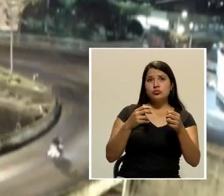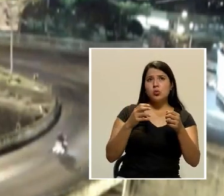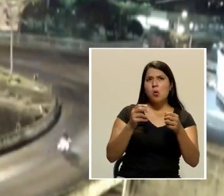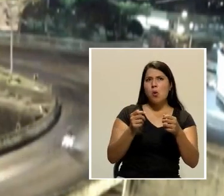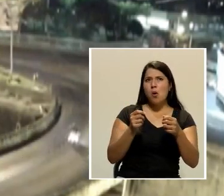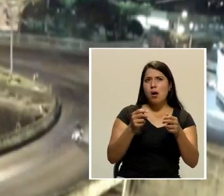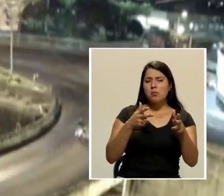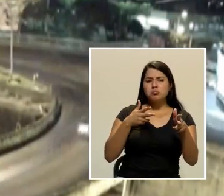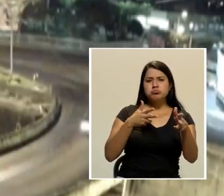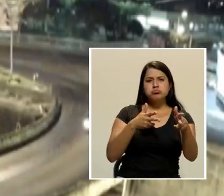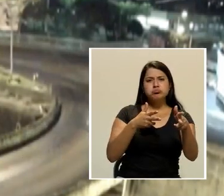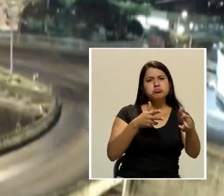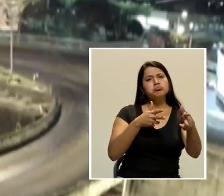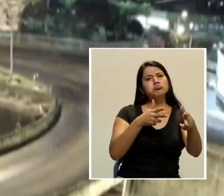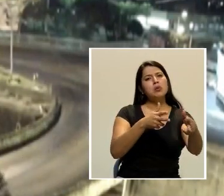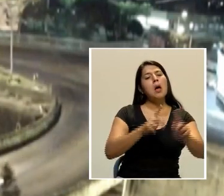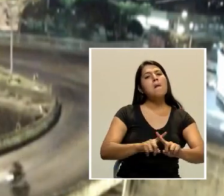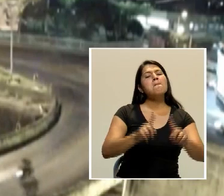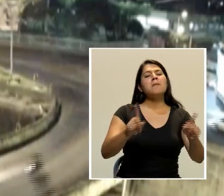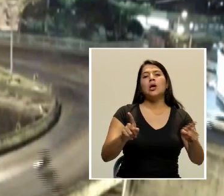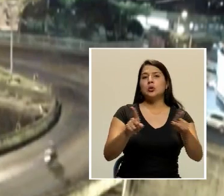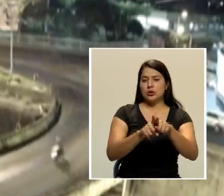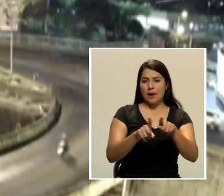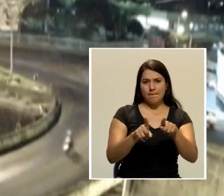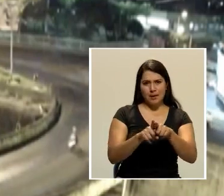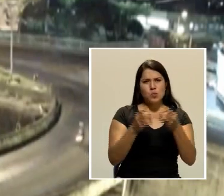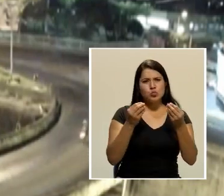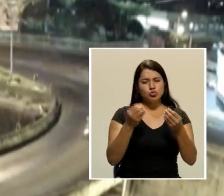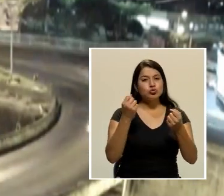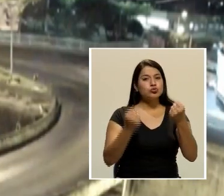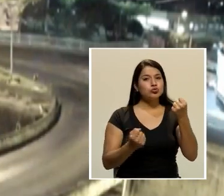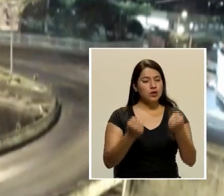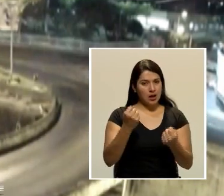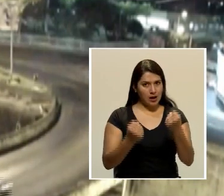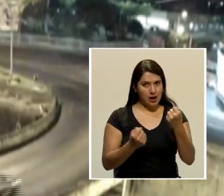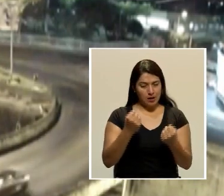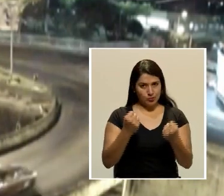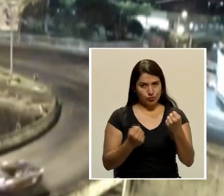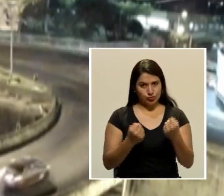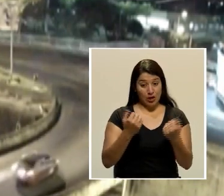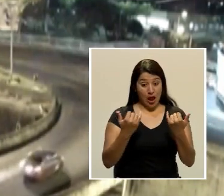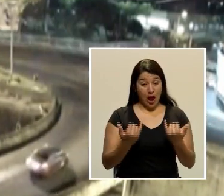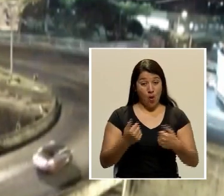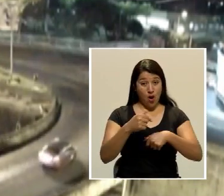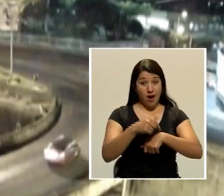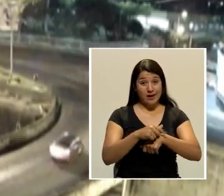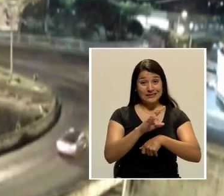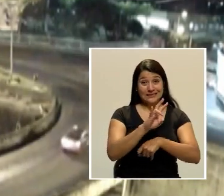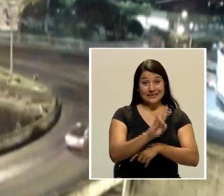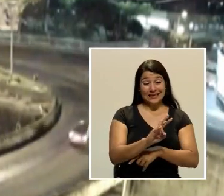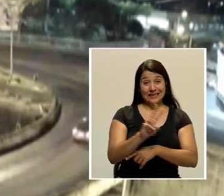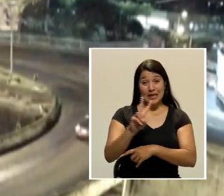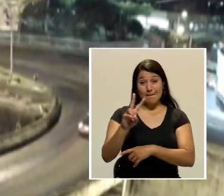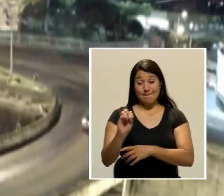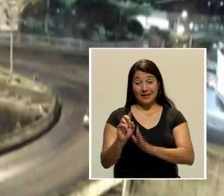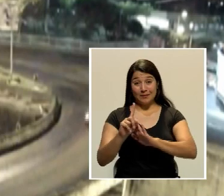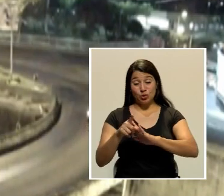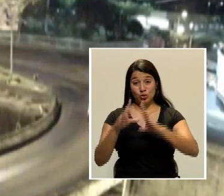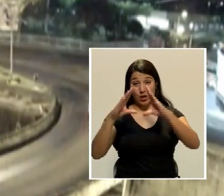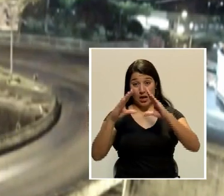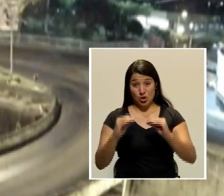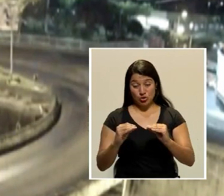la rotonda de San Sebastián, donde se ve un choque. Ahí están atendiendo una colisión.